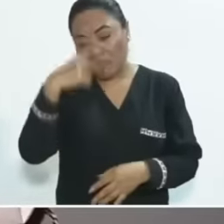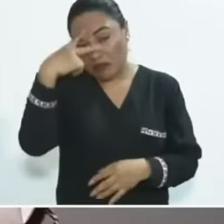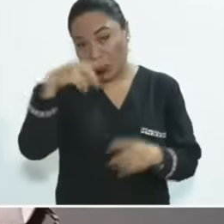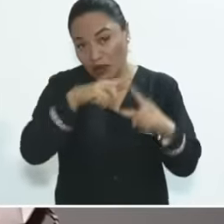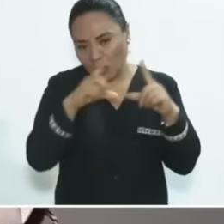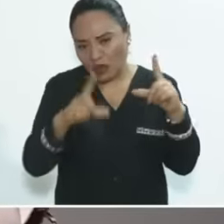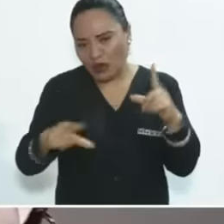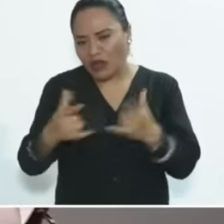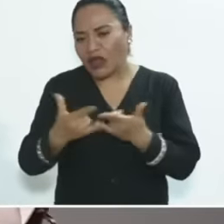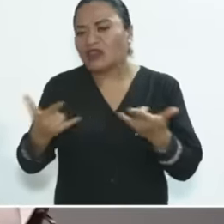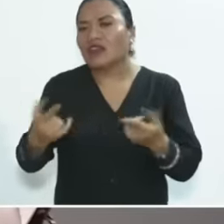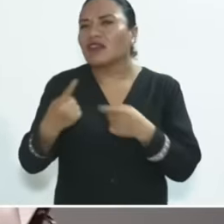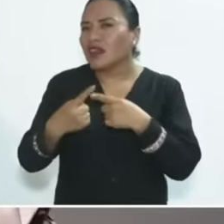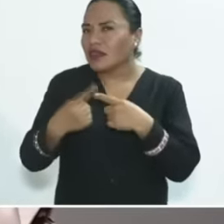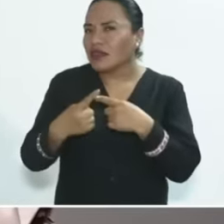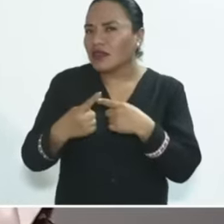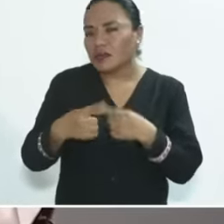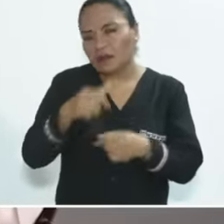Juárez. Y él